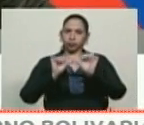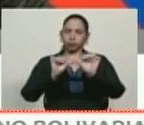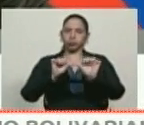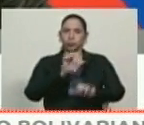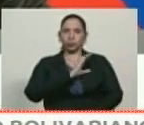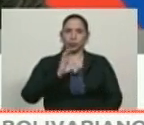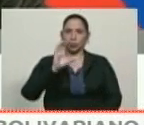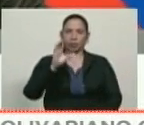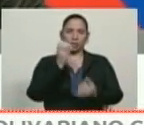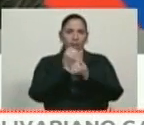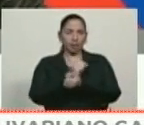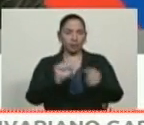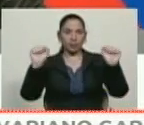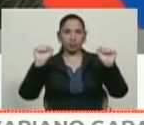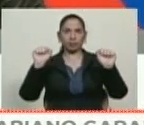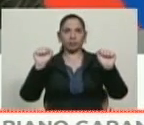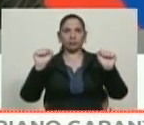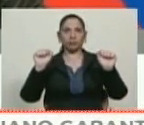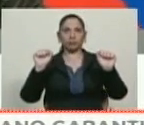y su independencia.